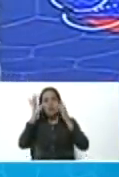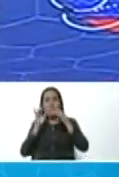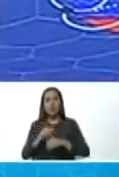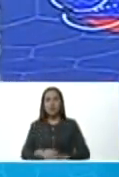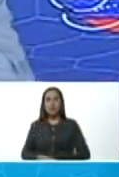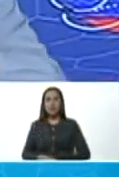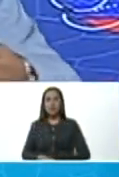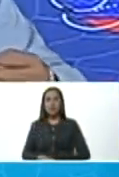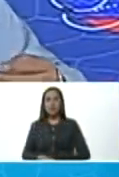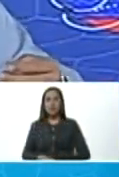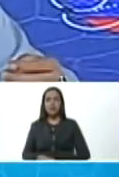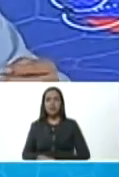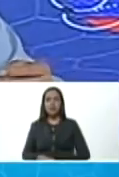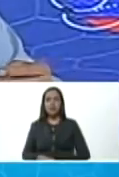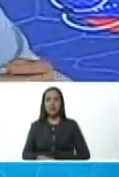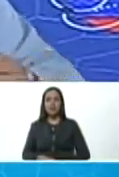caderú.